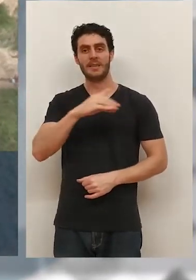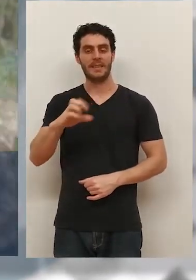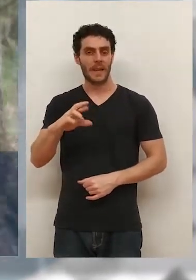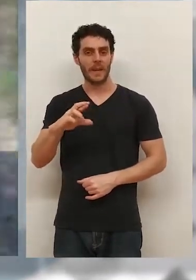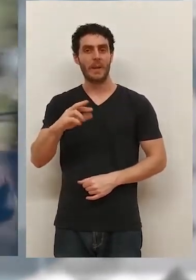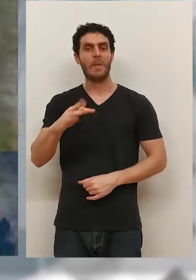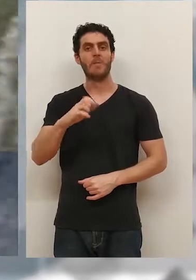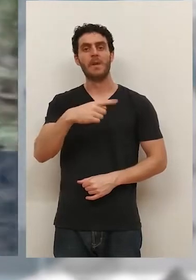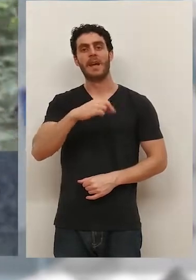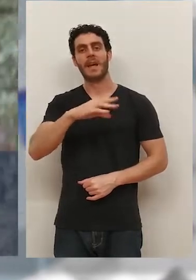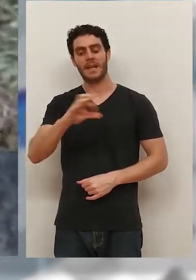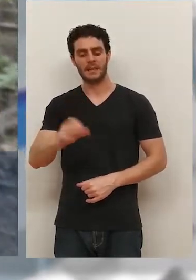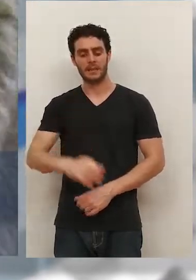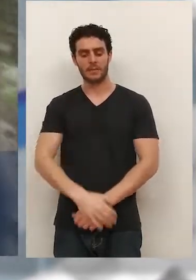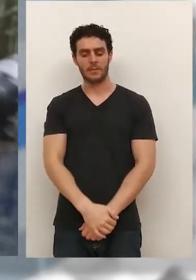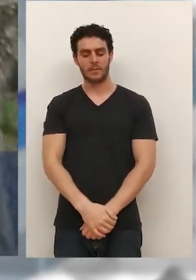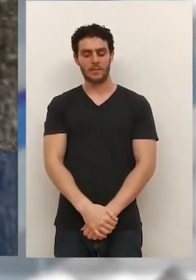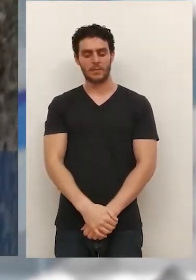Figueras.